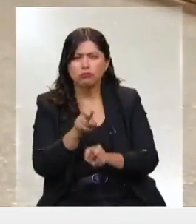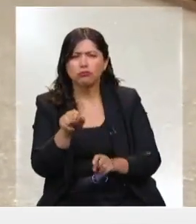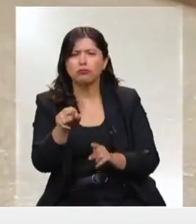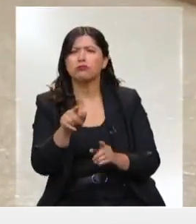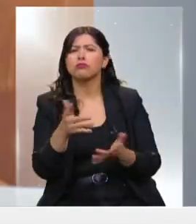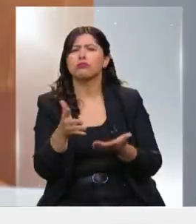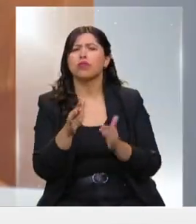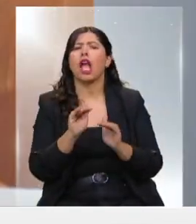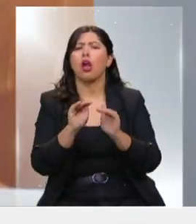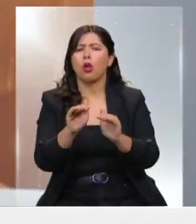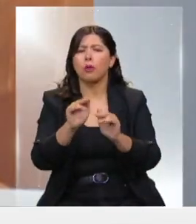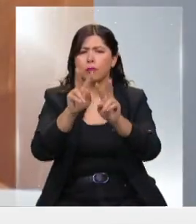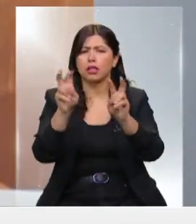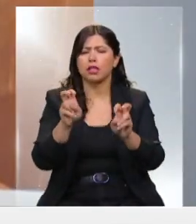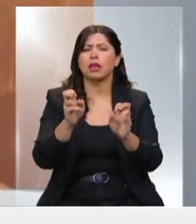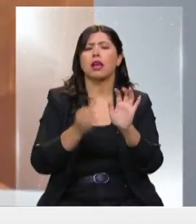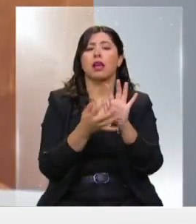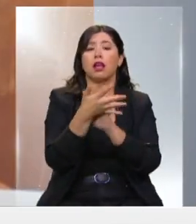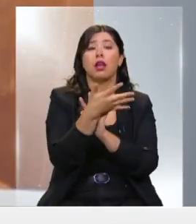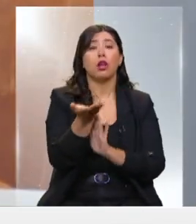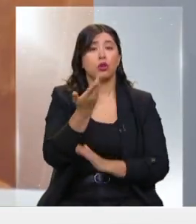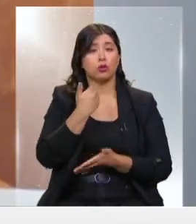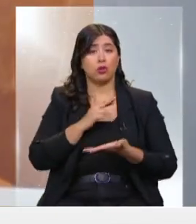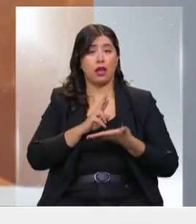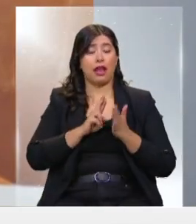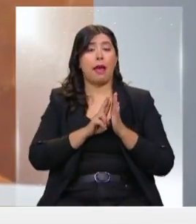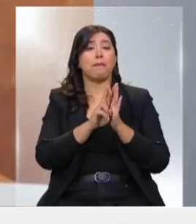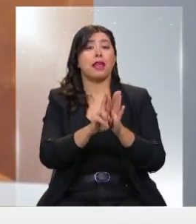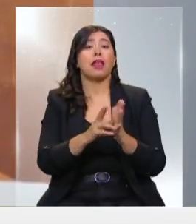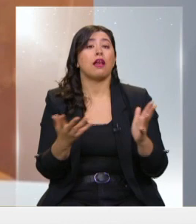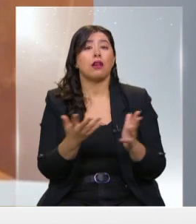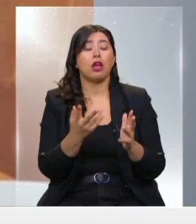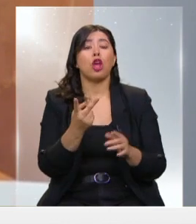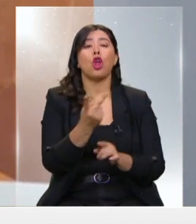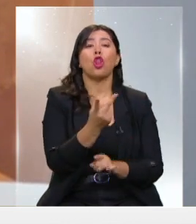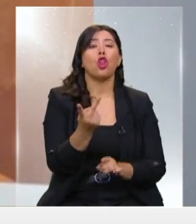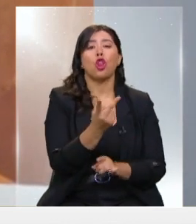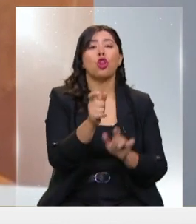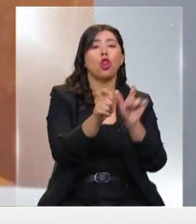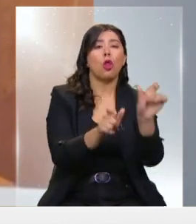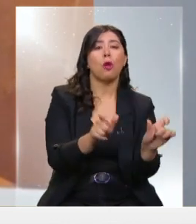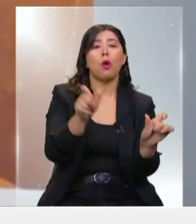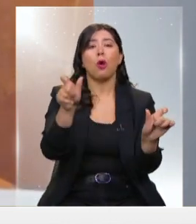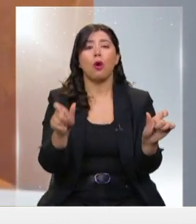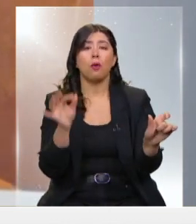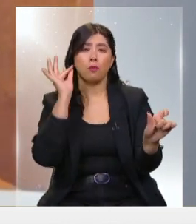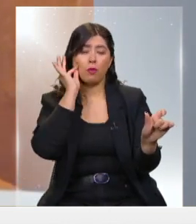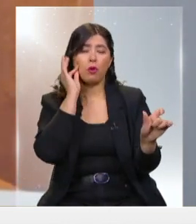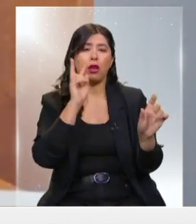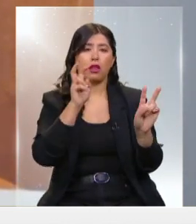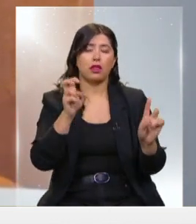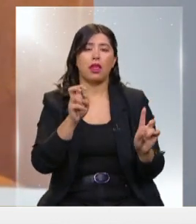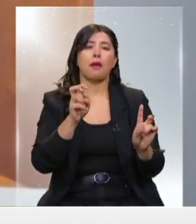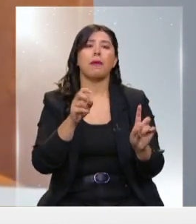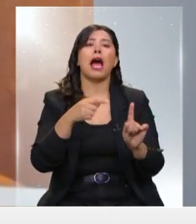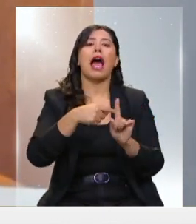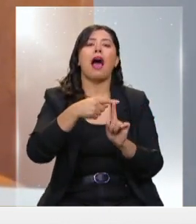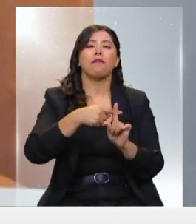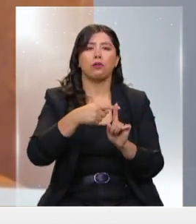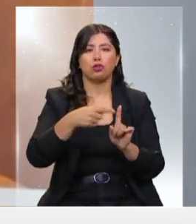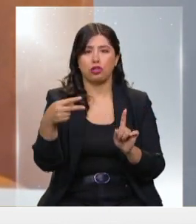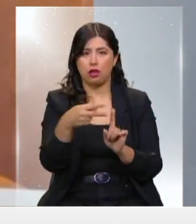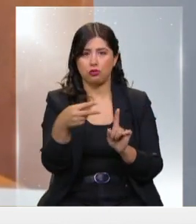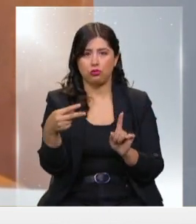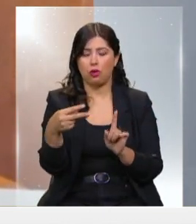Estamos representando a 2 mujeres por delito de carácter sexual en el caso de Victoria. Estamos a la